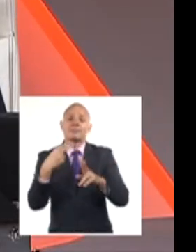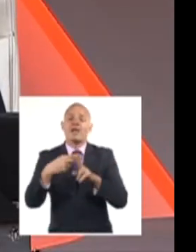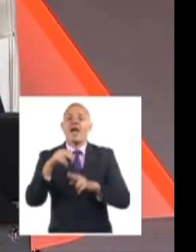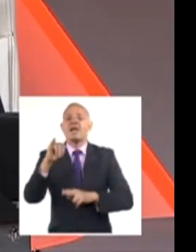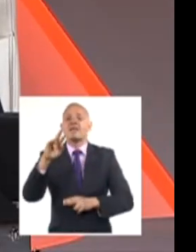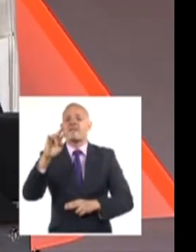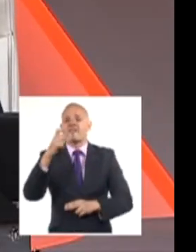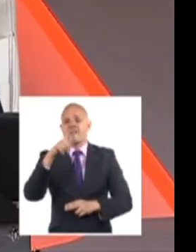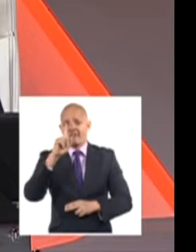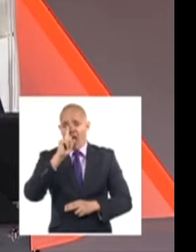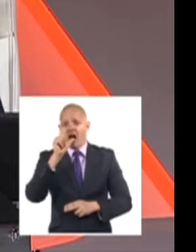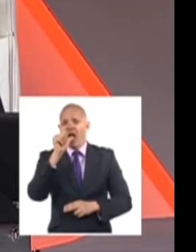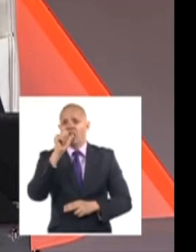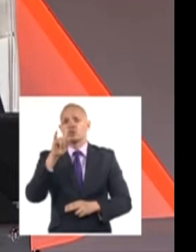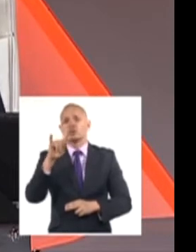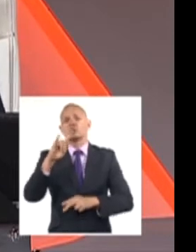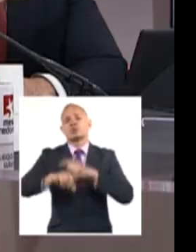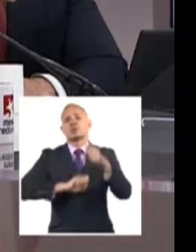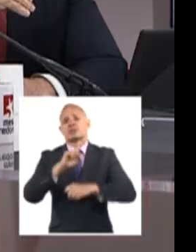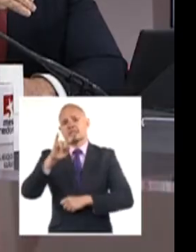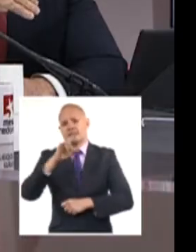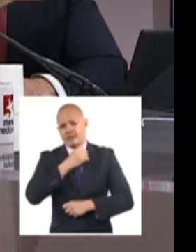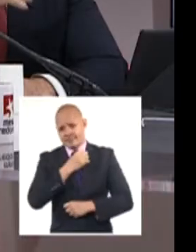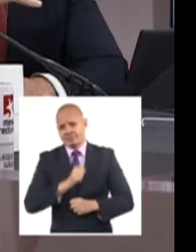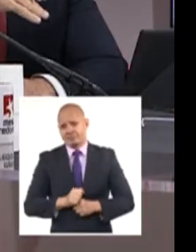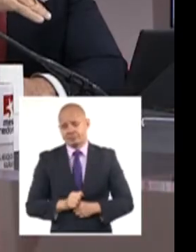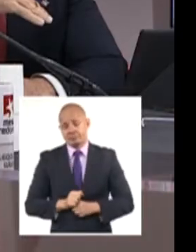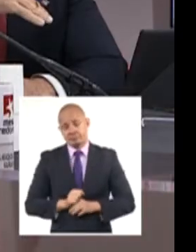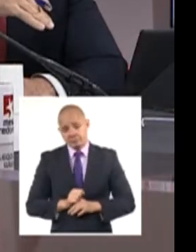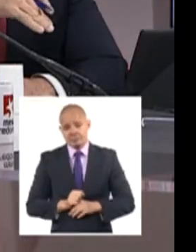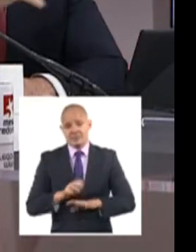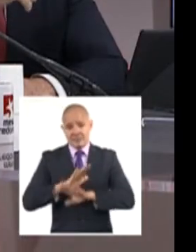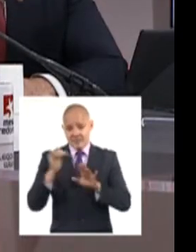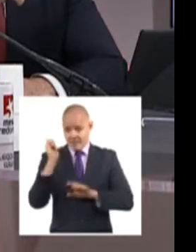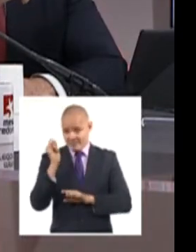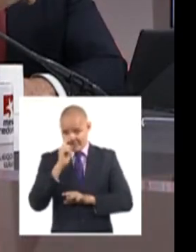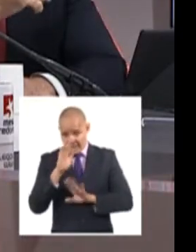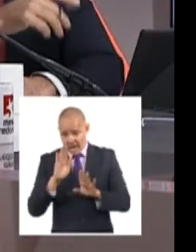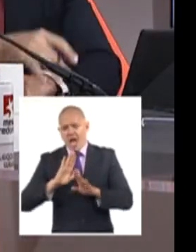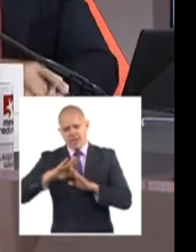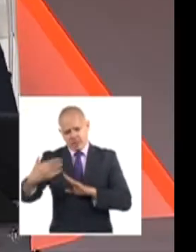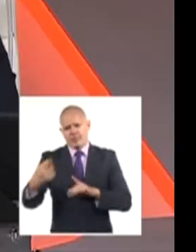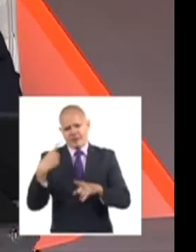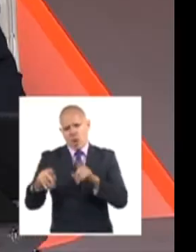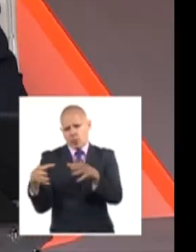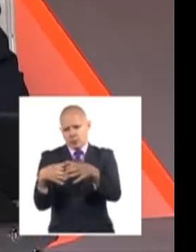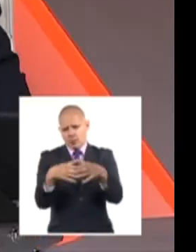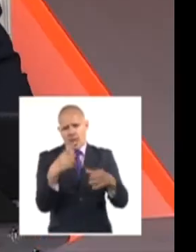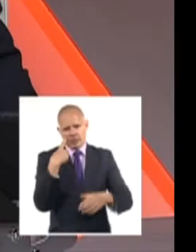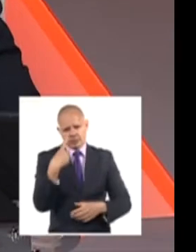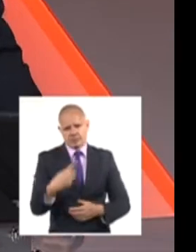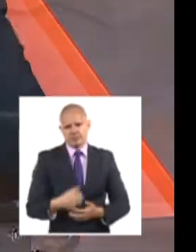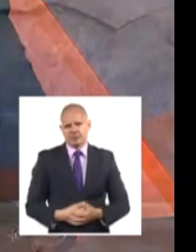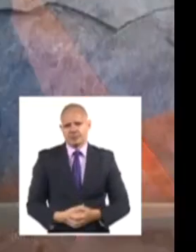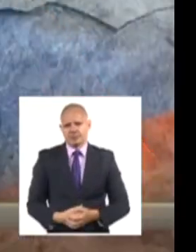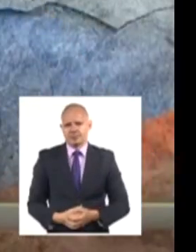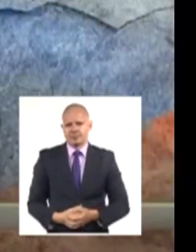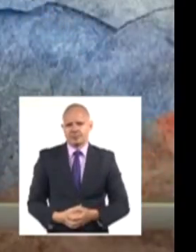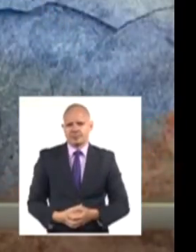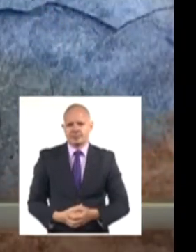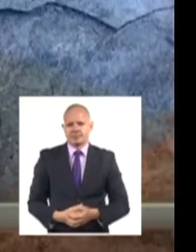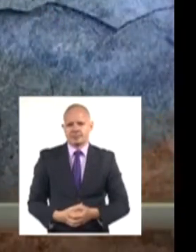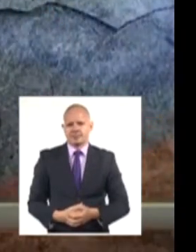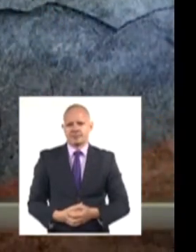ya no de los protagonistas sino de los que han quedado en un segundo lugar incluido el propio duque vean de la